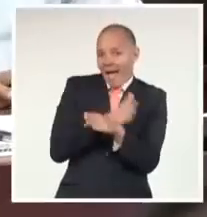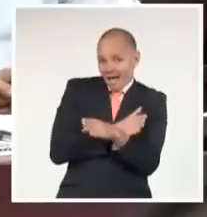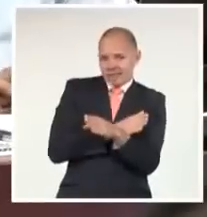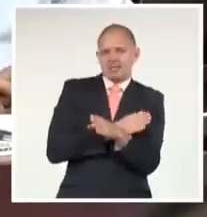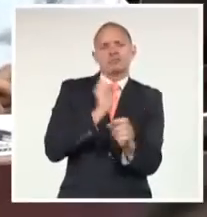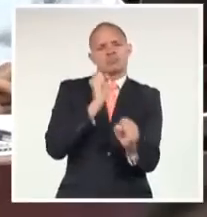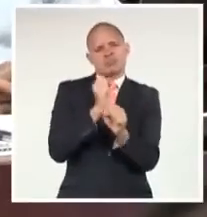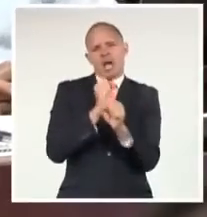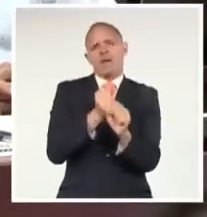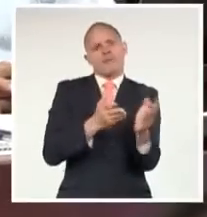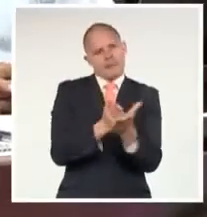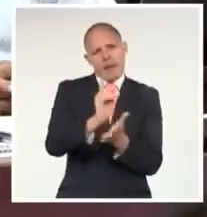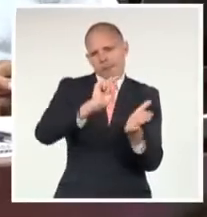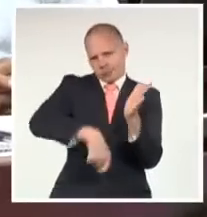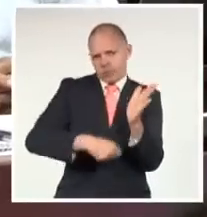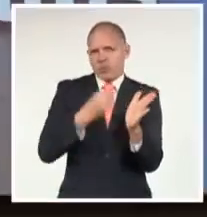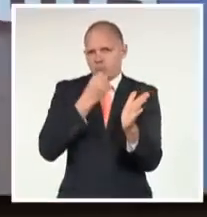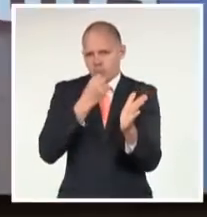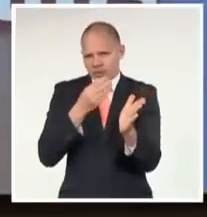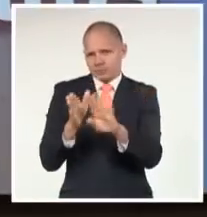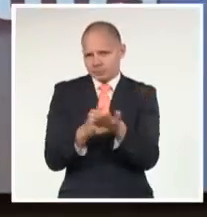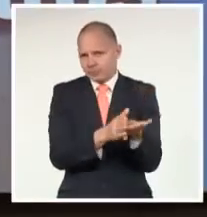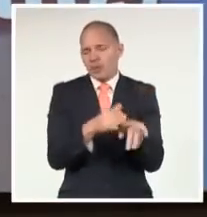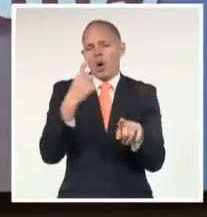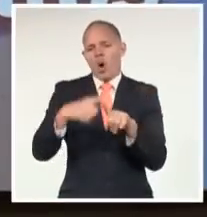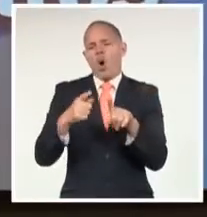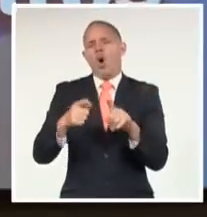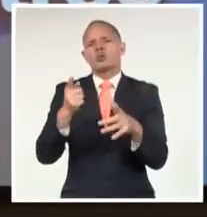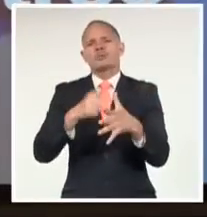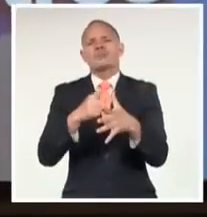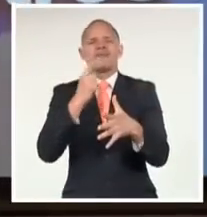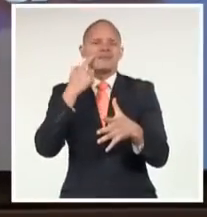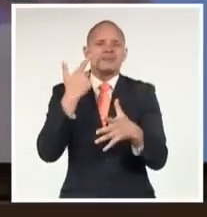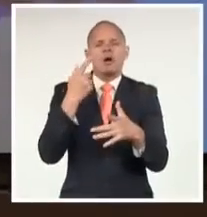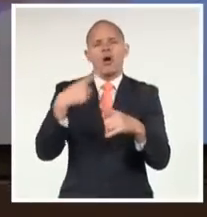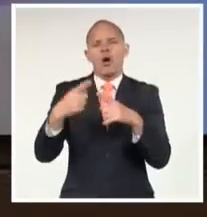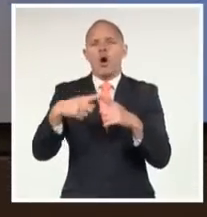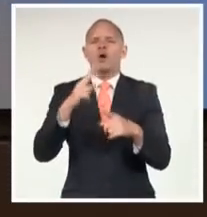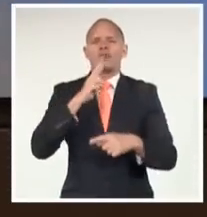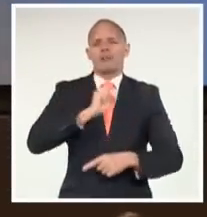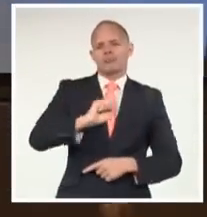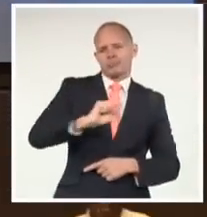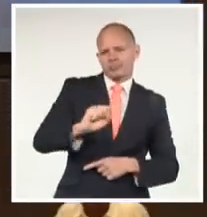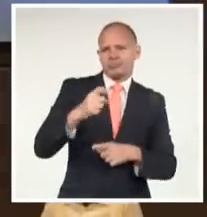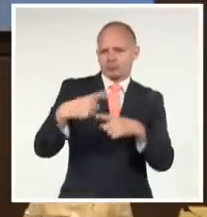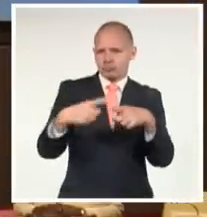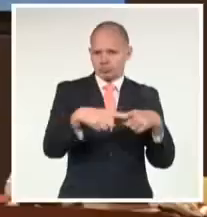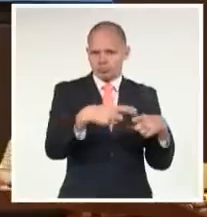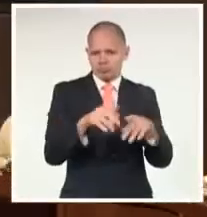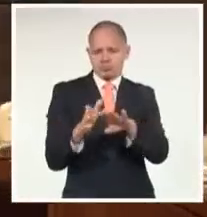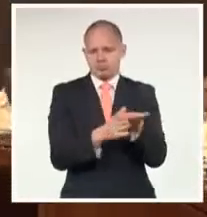Nacional. Con detalles de las intervenciones de este Consejo de Ministros, volveremos